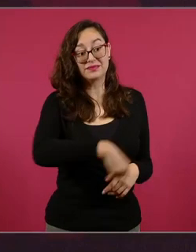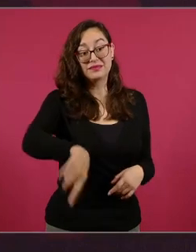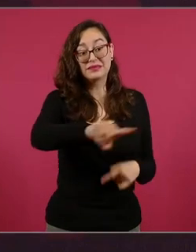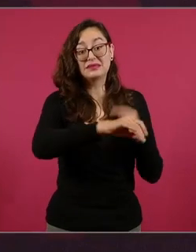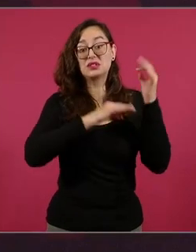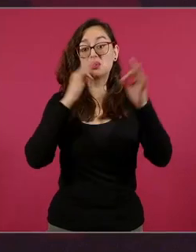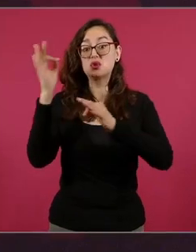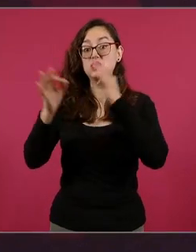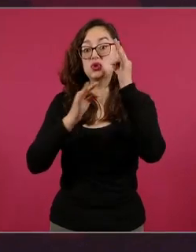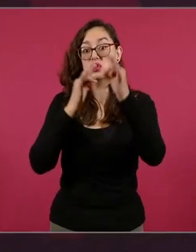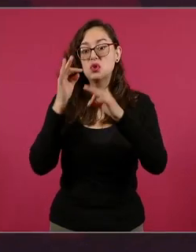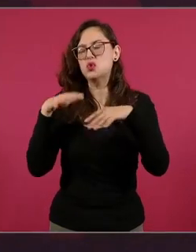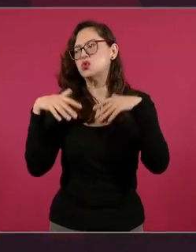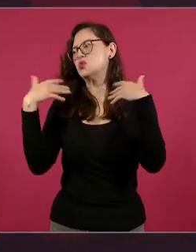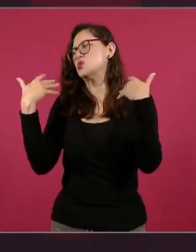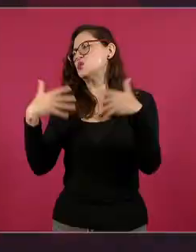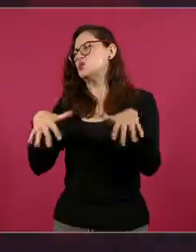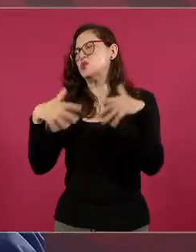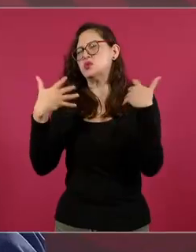éxodo.